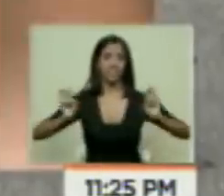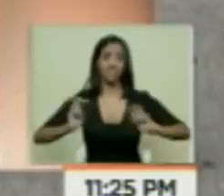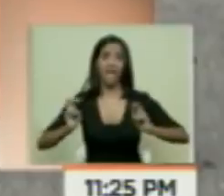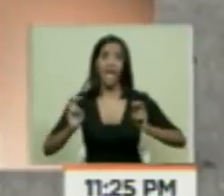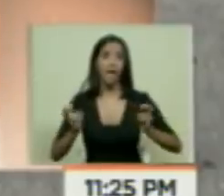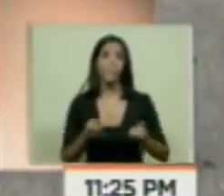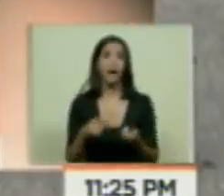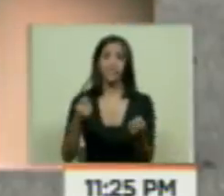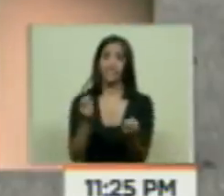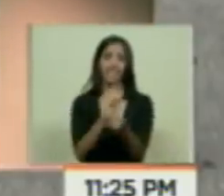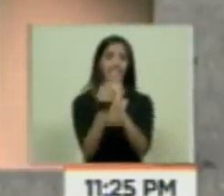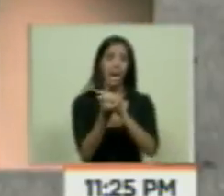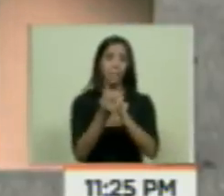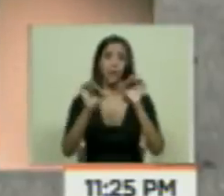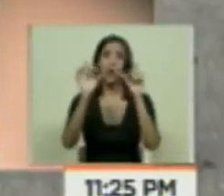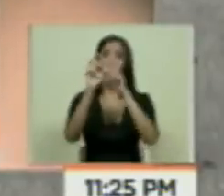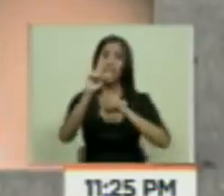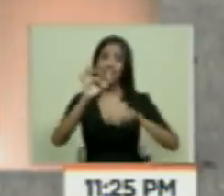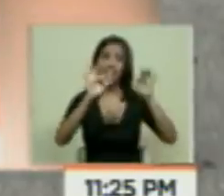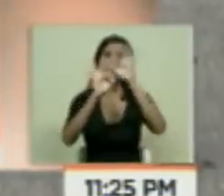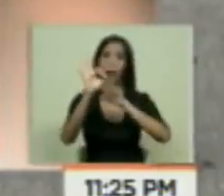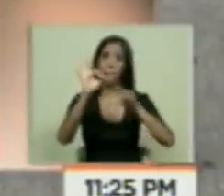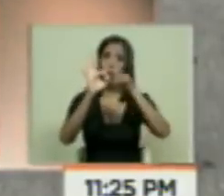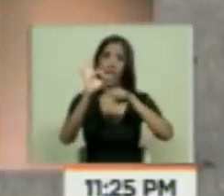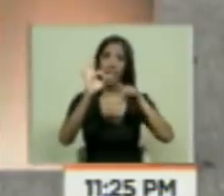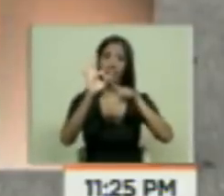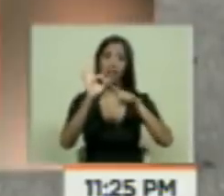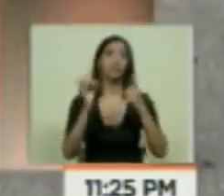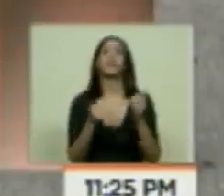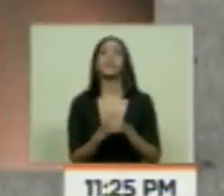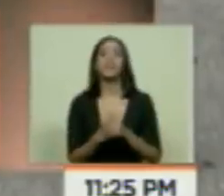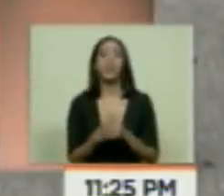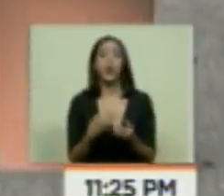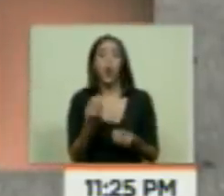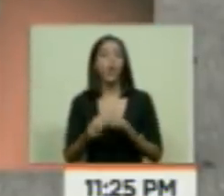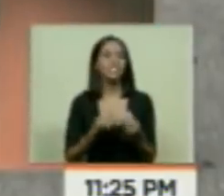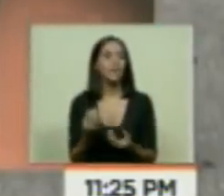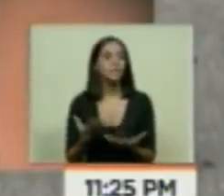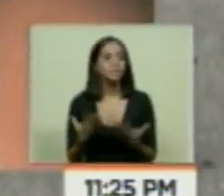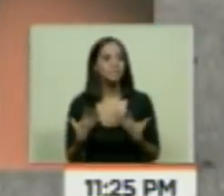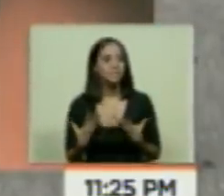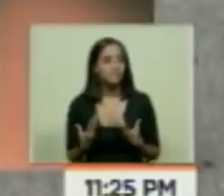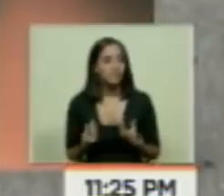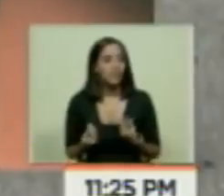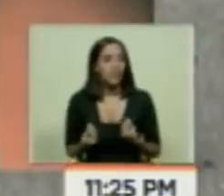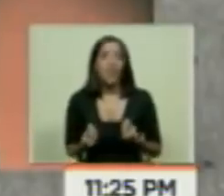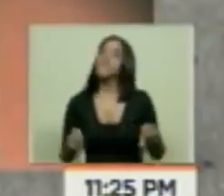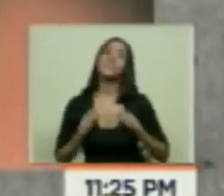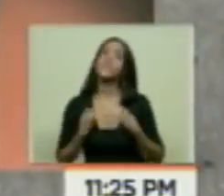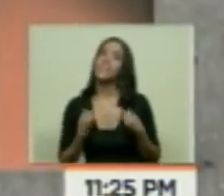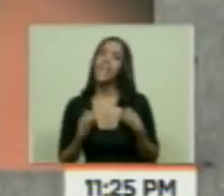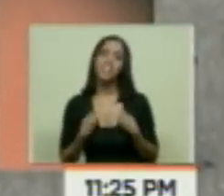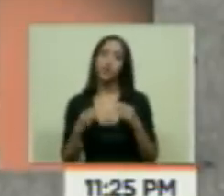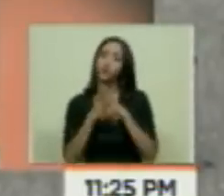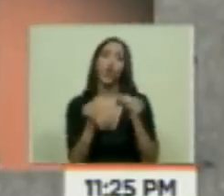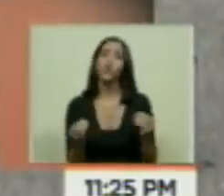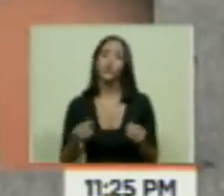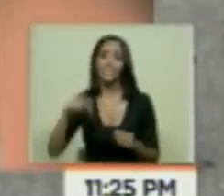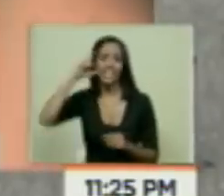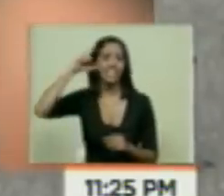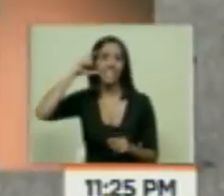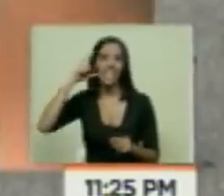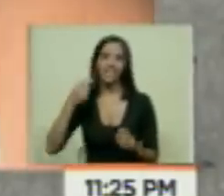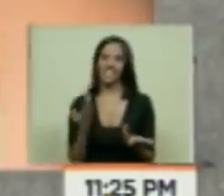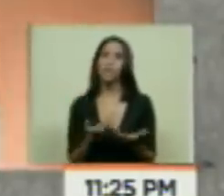monetario, con la inflación tan loca que hay, con lo que estamos viviendo todos el día a día, que tenemos que